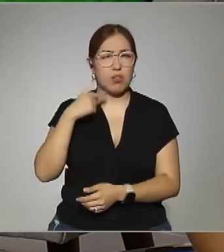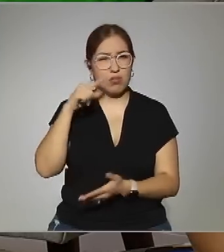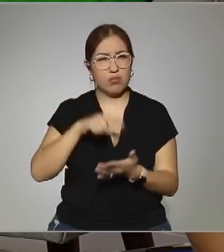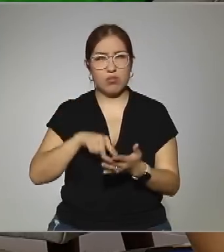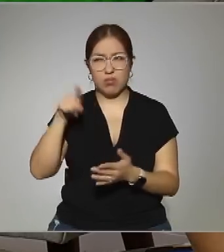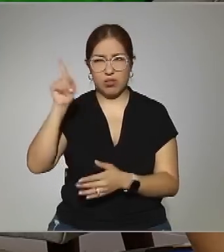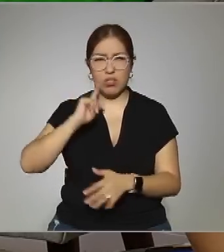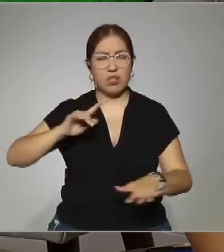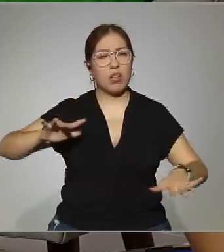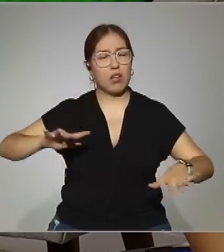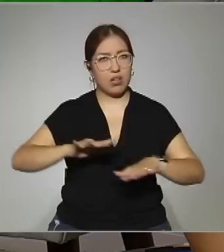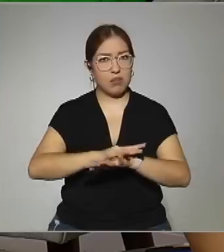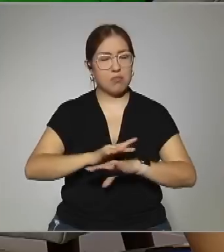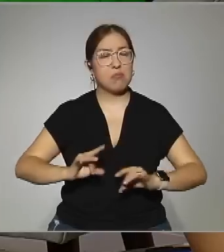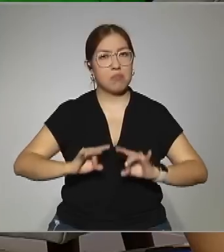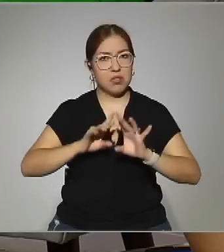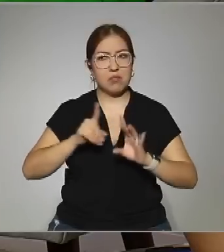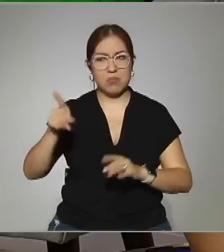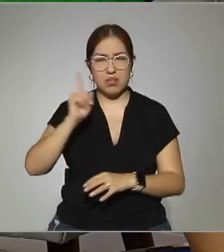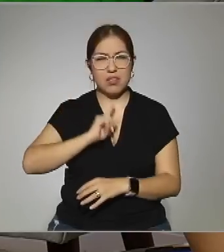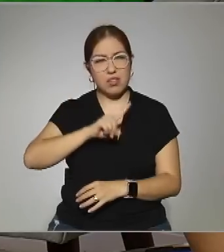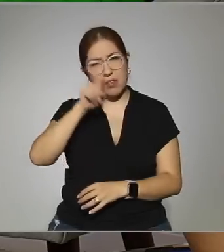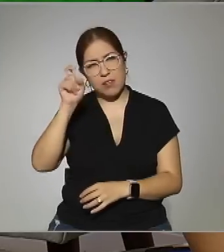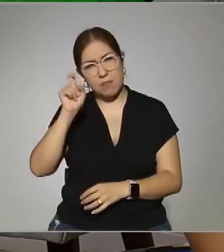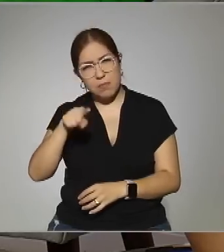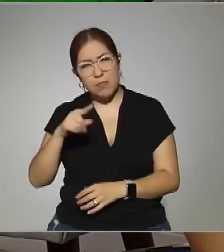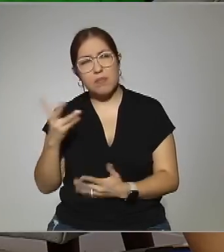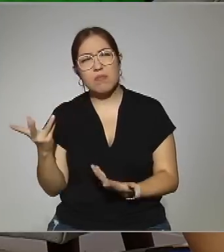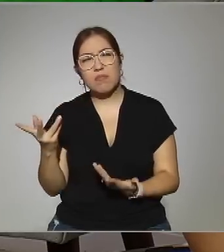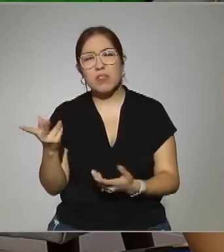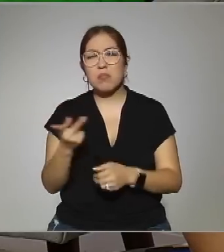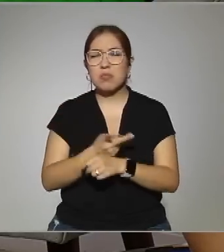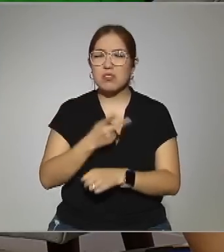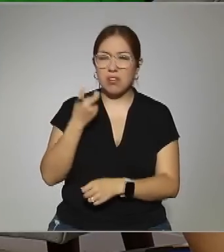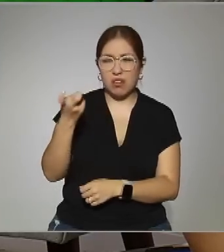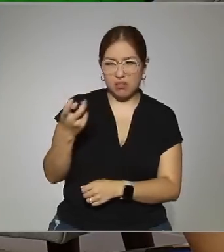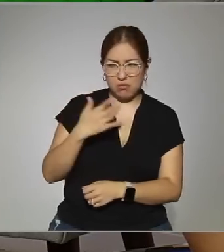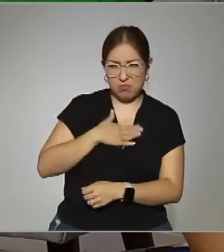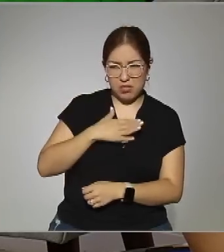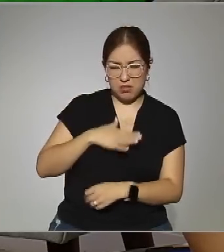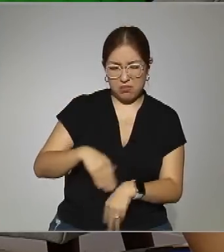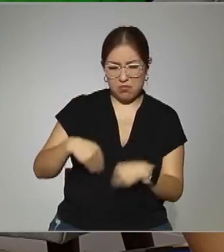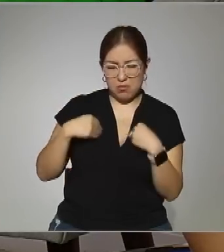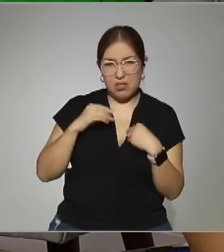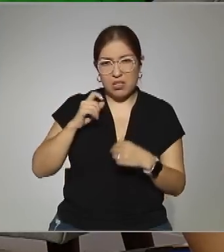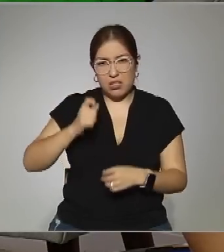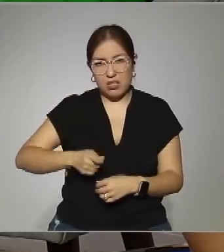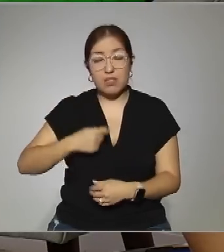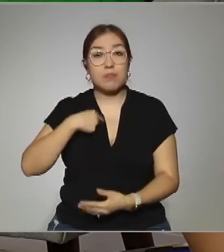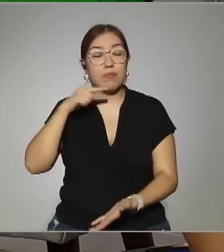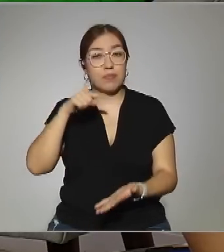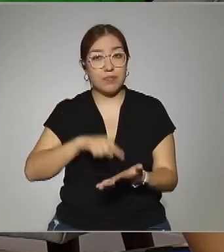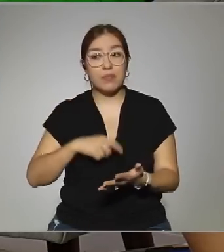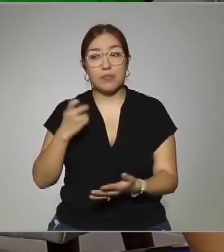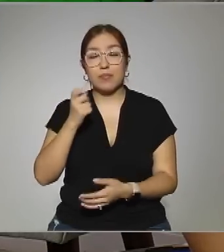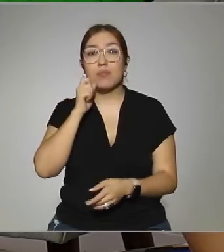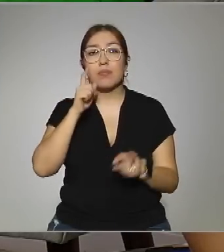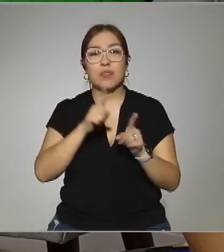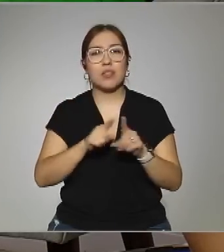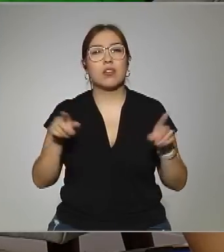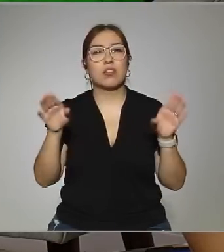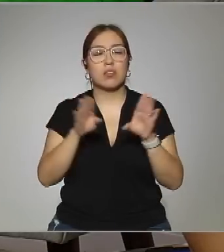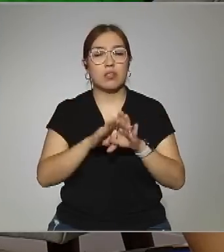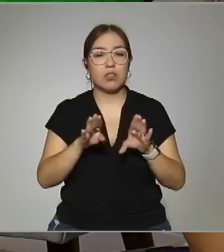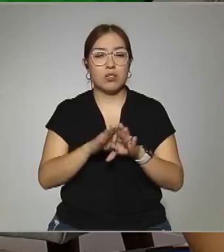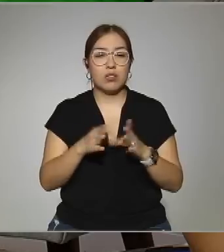ella, ¿no? Porque en algún momento ella se empieza a preguntar y decir, bueno, ¿qué tiene que ver esto conmigo? Y entonces creo que tiene que ver también con esta como posición